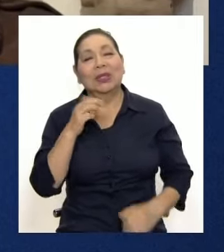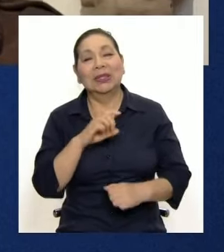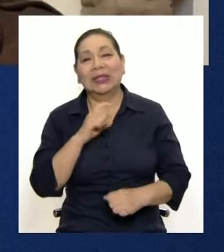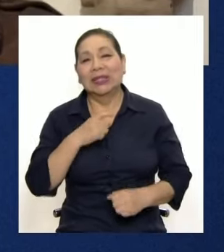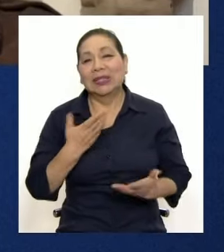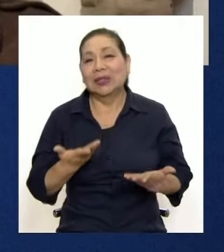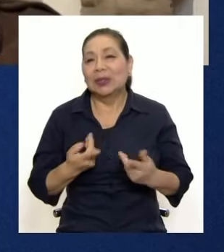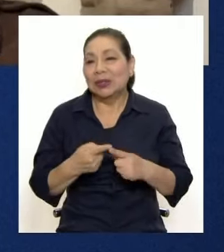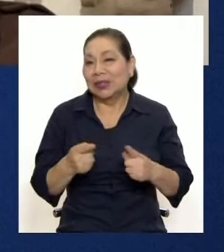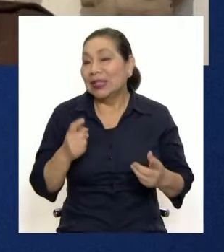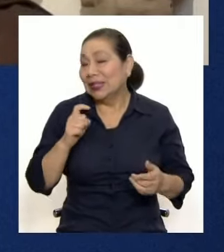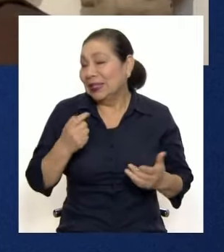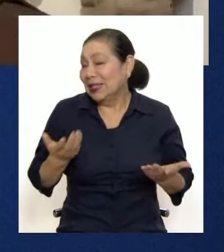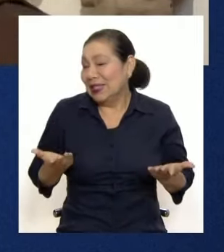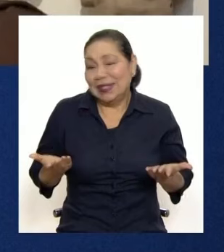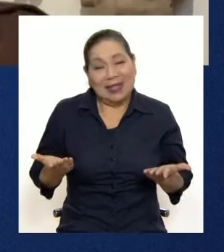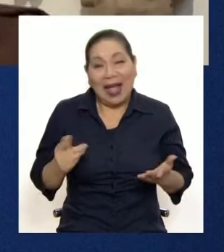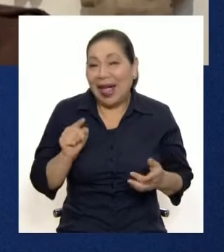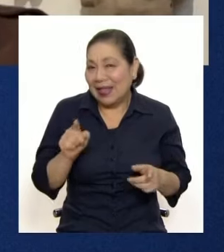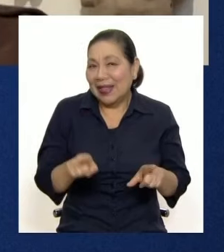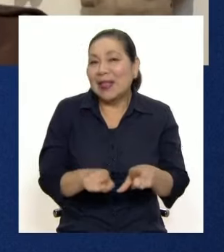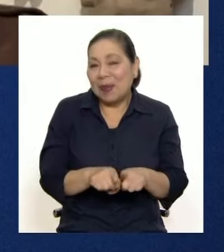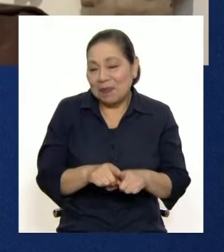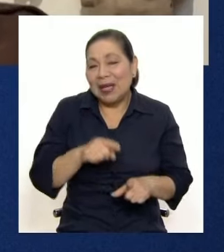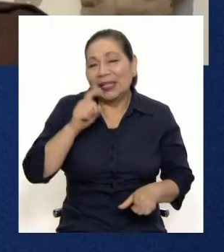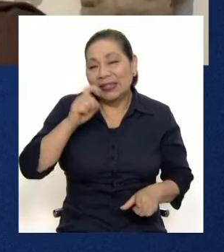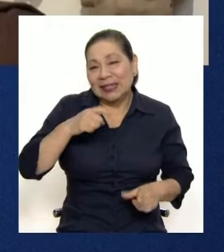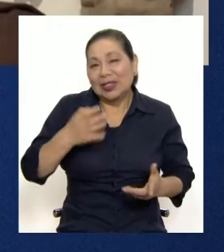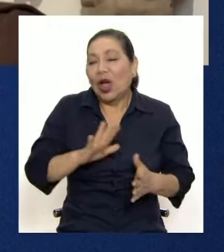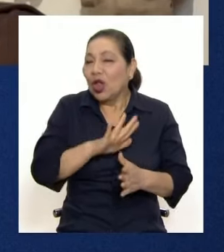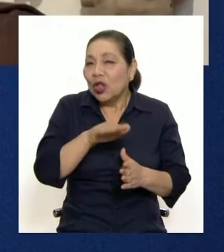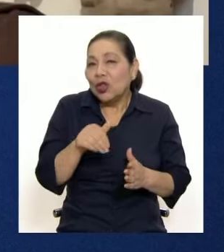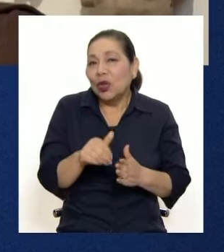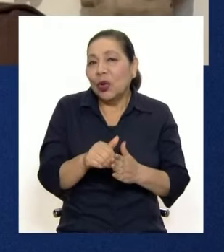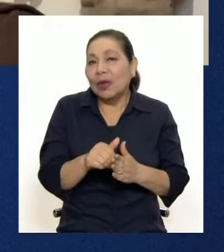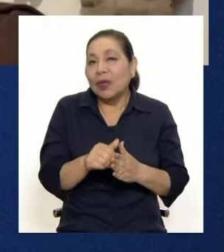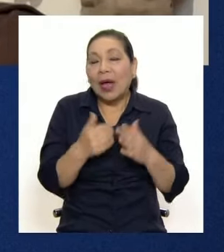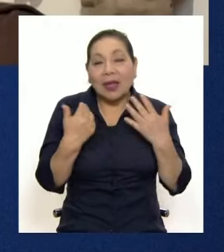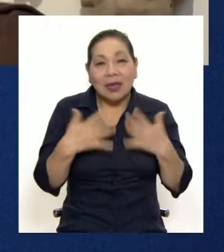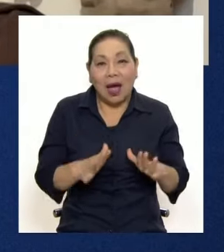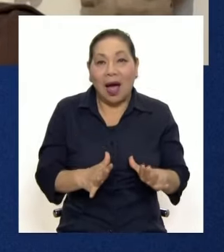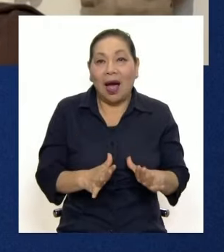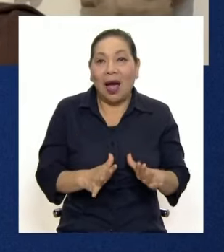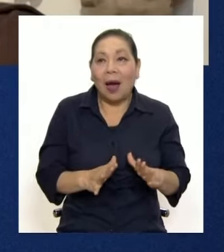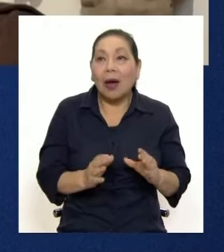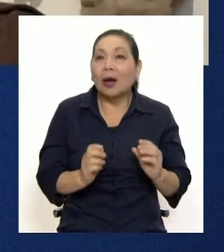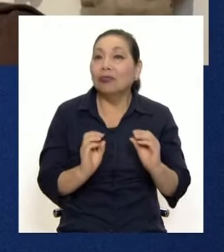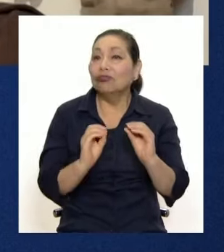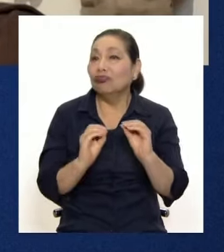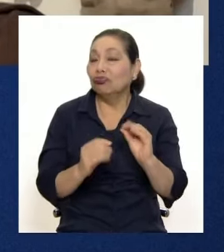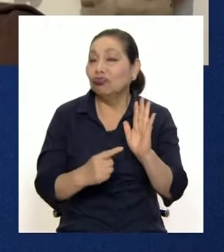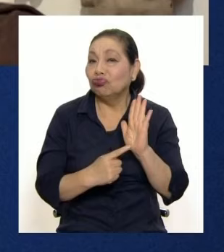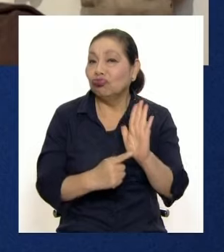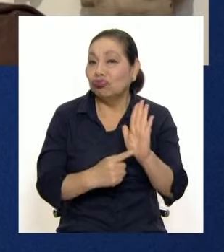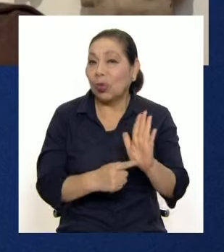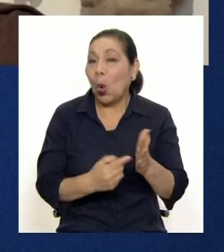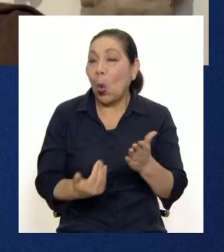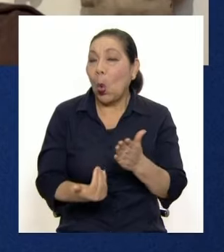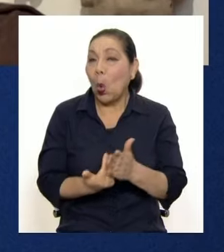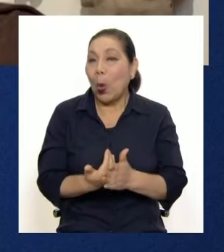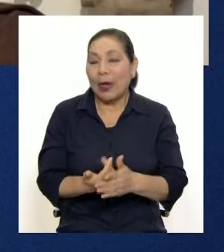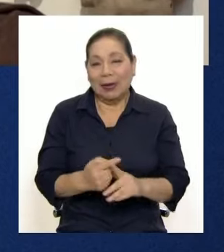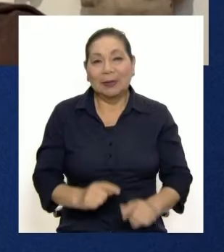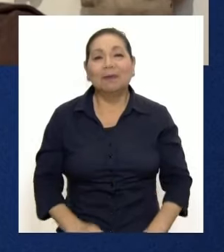requieren los insumos peruanos entonces allí También se requiere Pues que todos estemos preparados para poder ser parte de estas nuevas